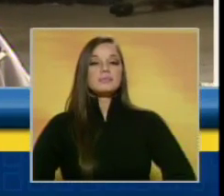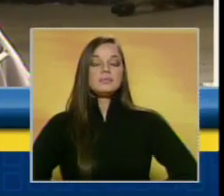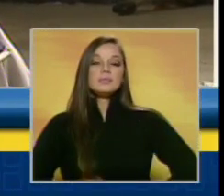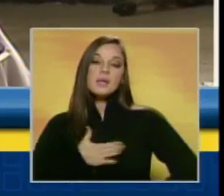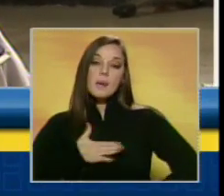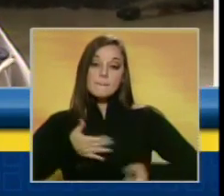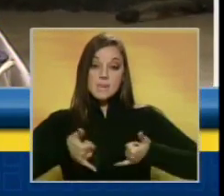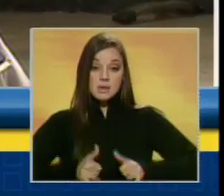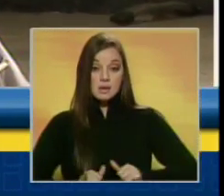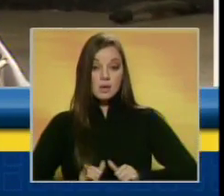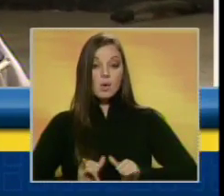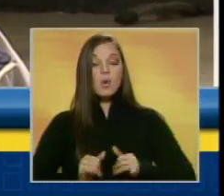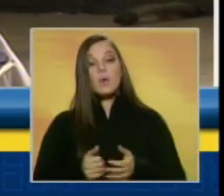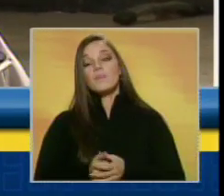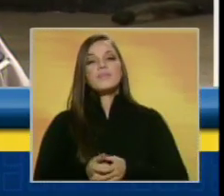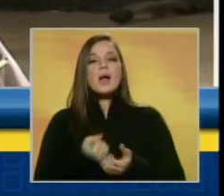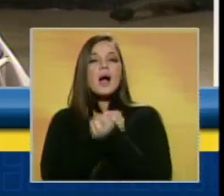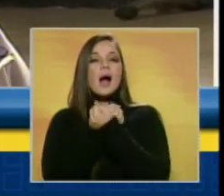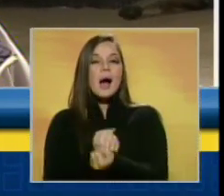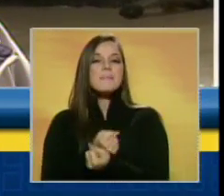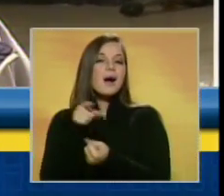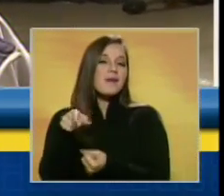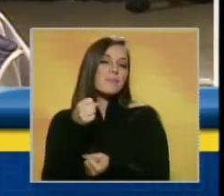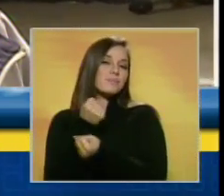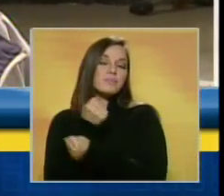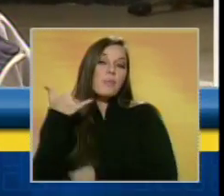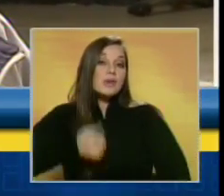mi hijo amaba este cuerpo, pues.